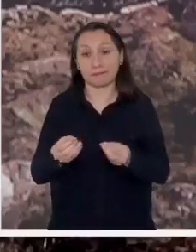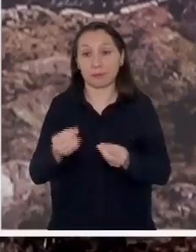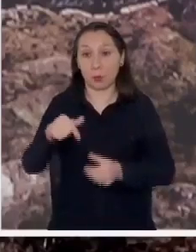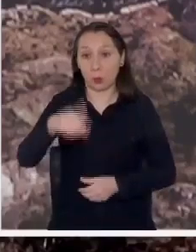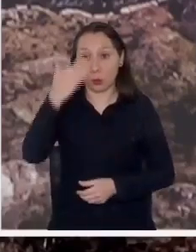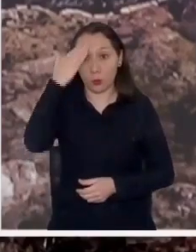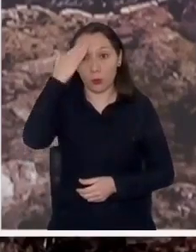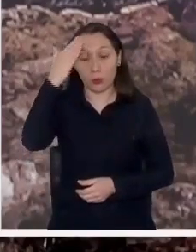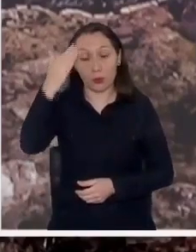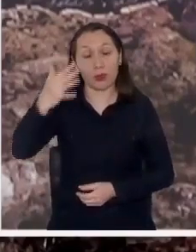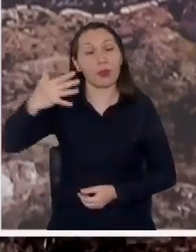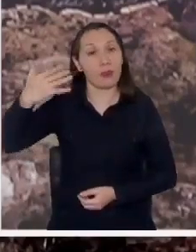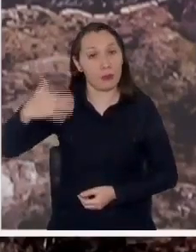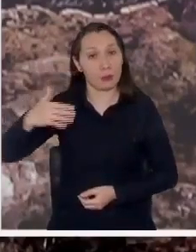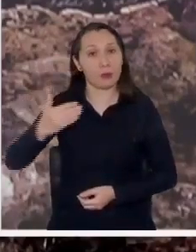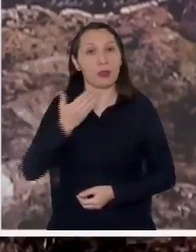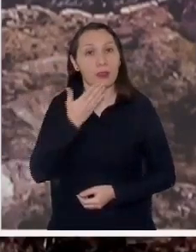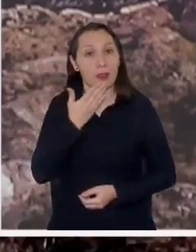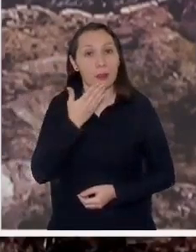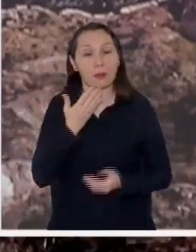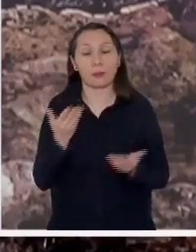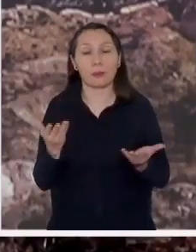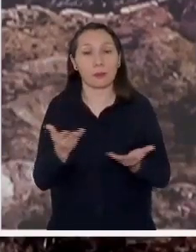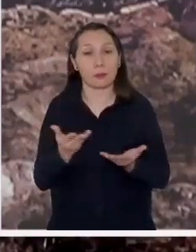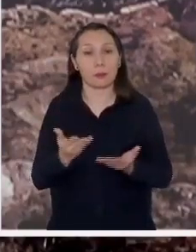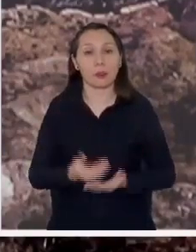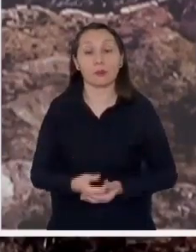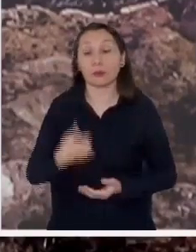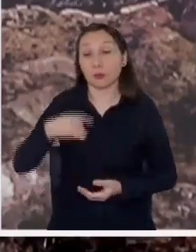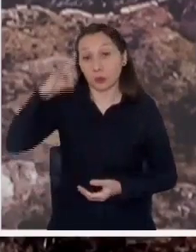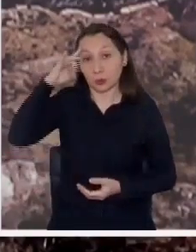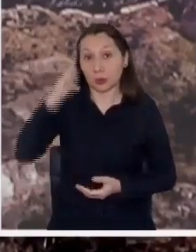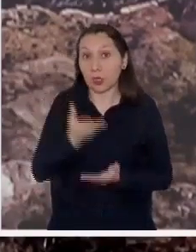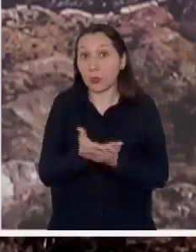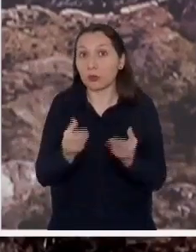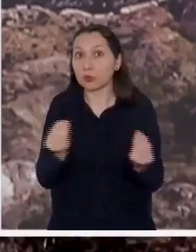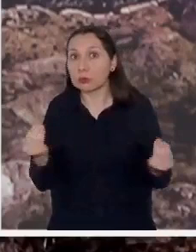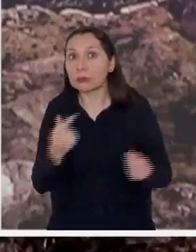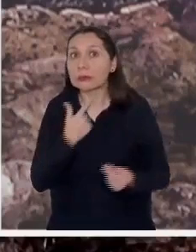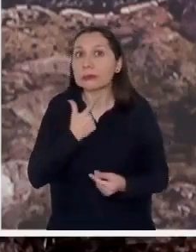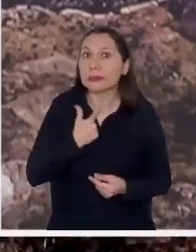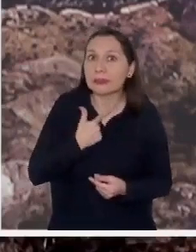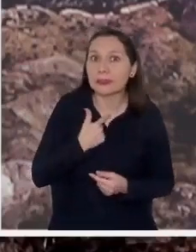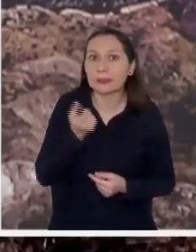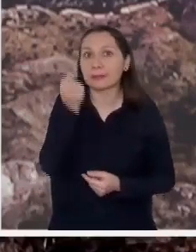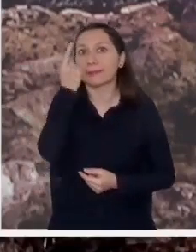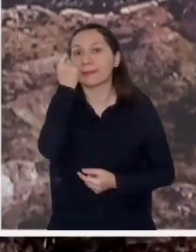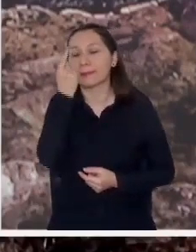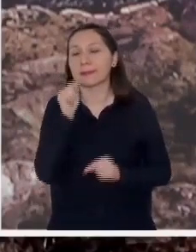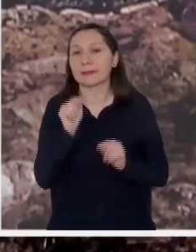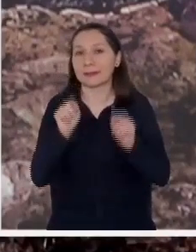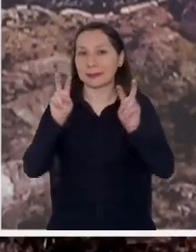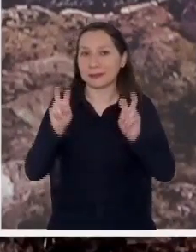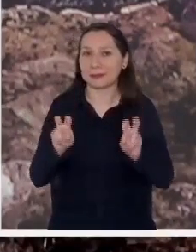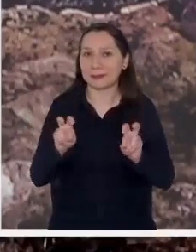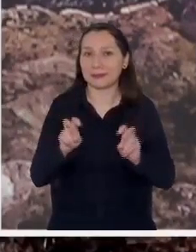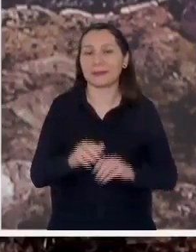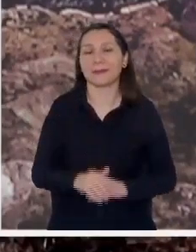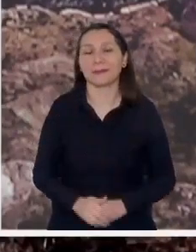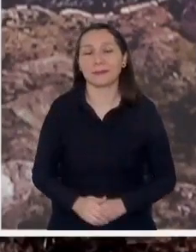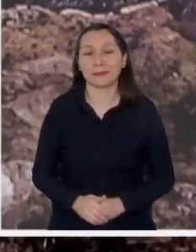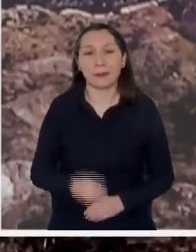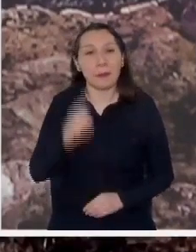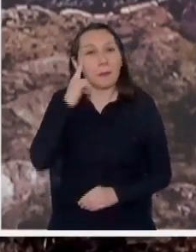en el día de hoy es un día clave porque yo sé que muchos están interesados en esta tema principal